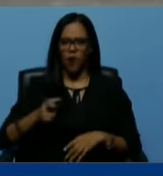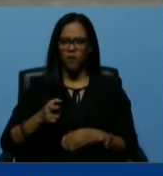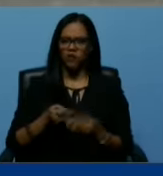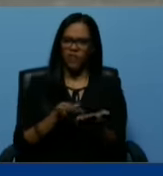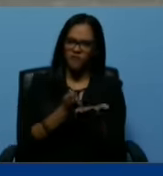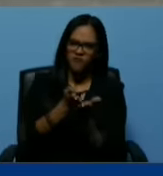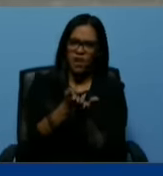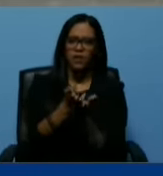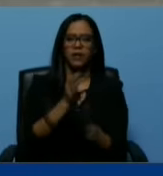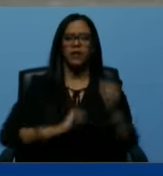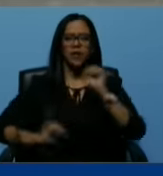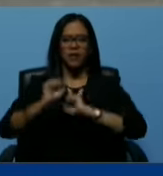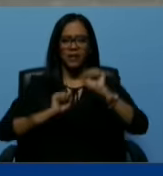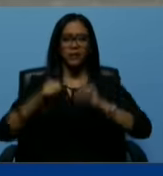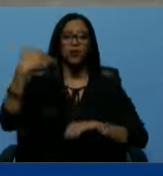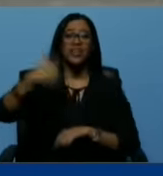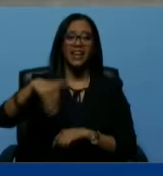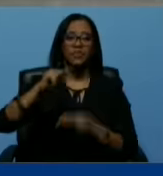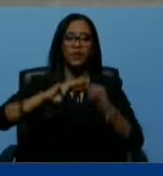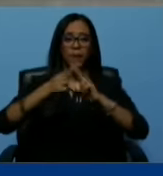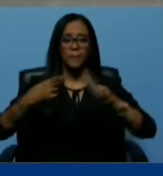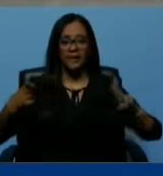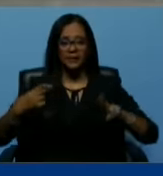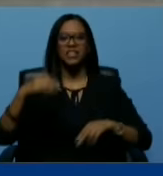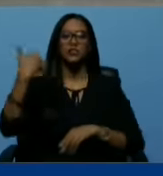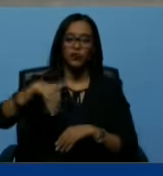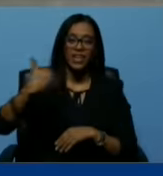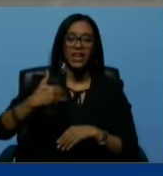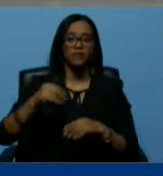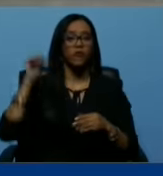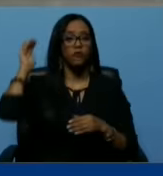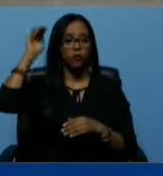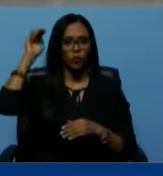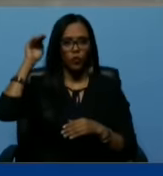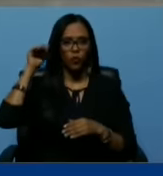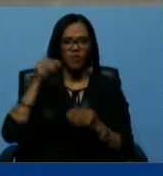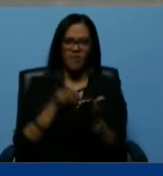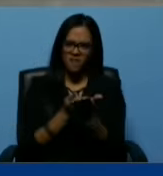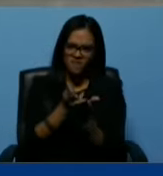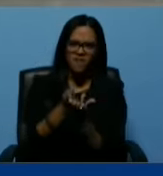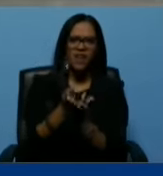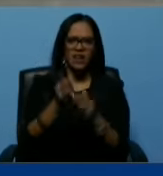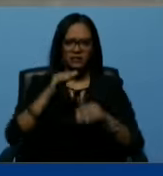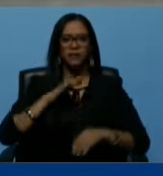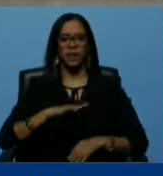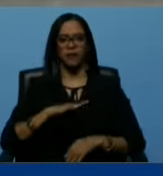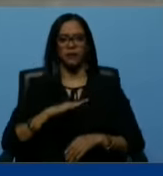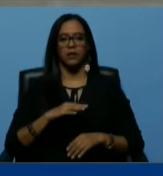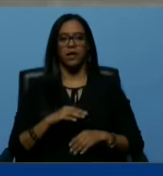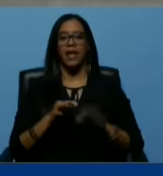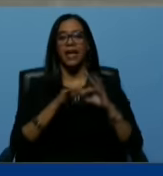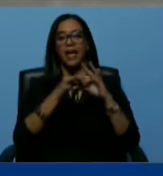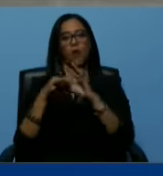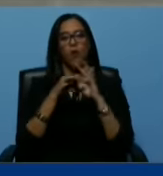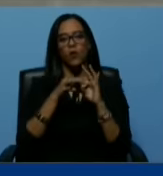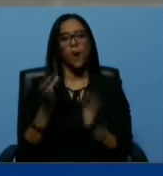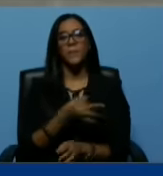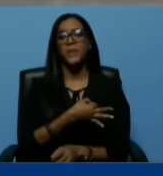su derecho a la paz y su derecho al futuro. Restiado está. En unión perfecta